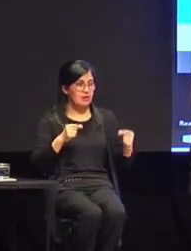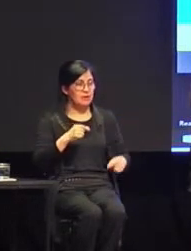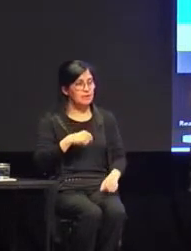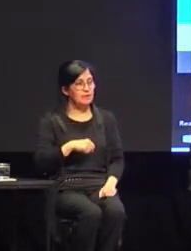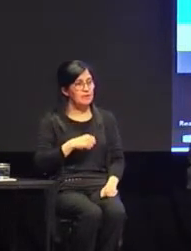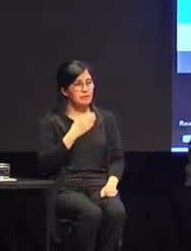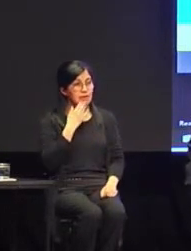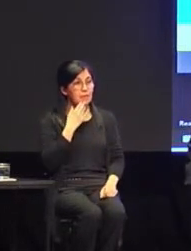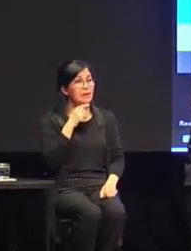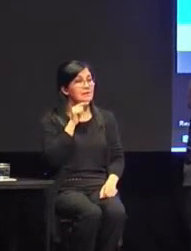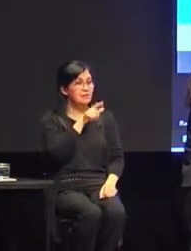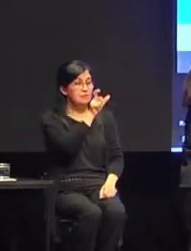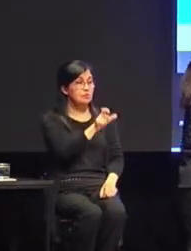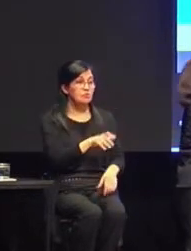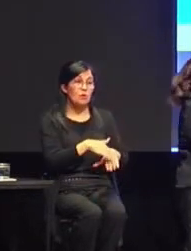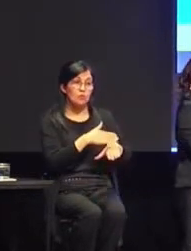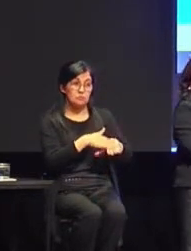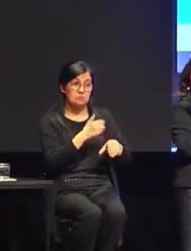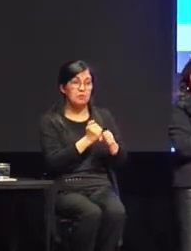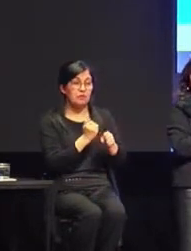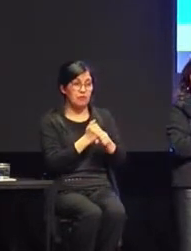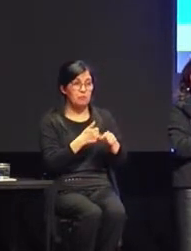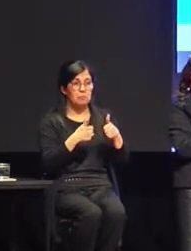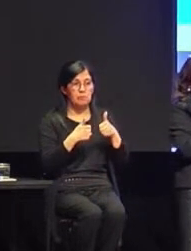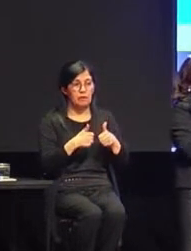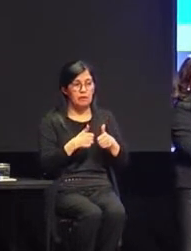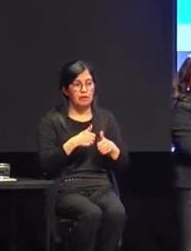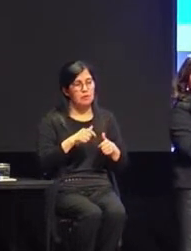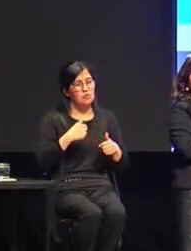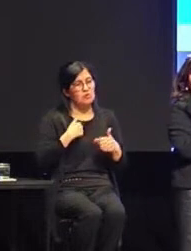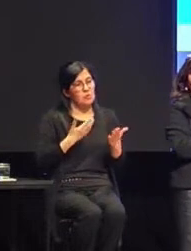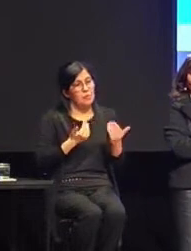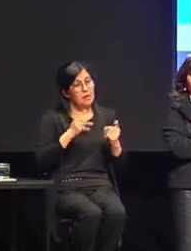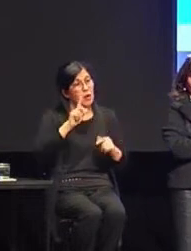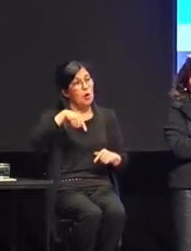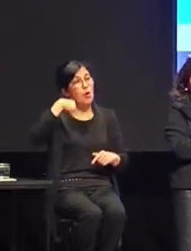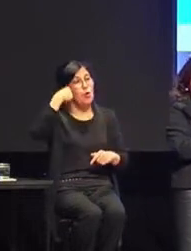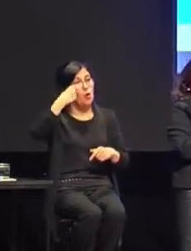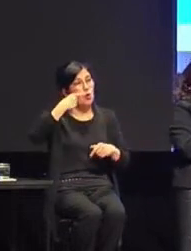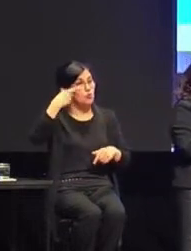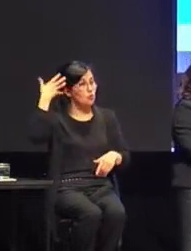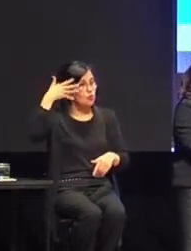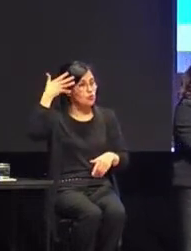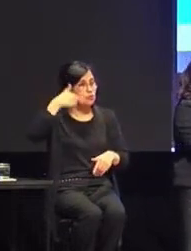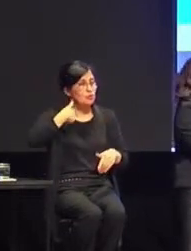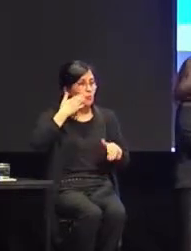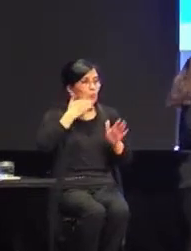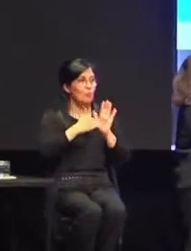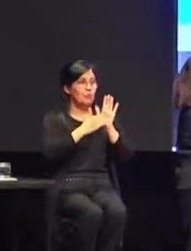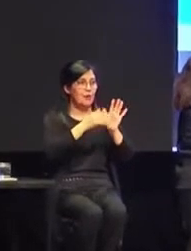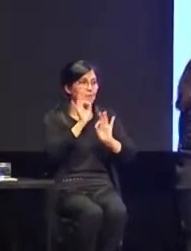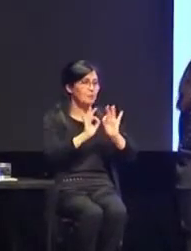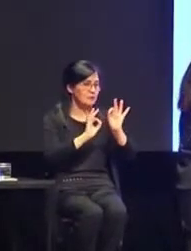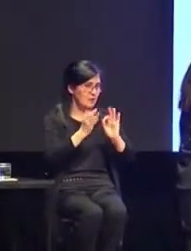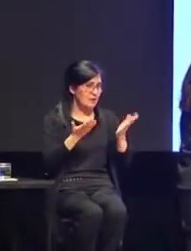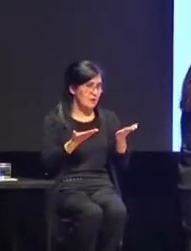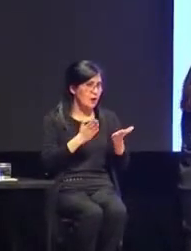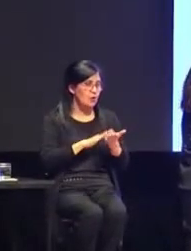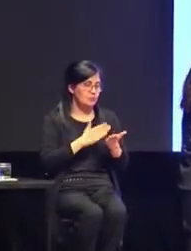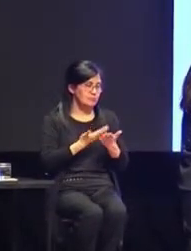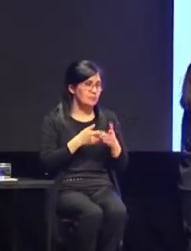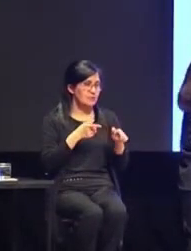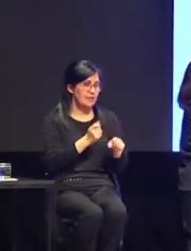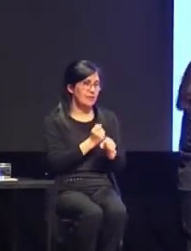ya autorizó el trabajo. Así que espero en el próximo congreso mostrarles los datos de cómo